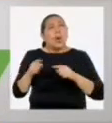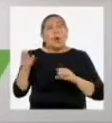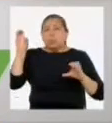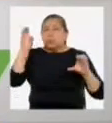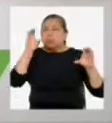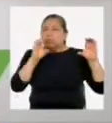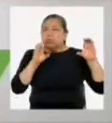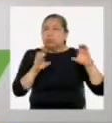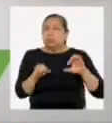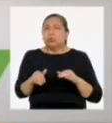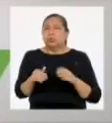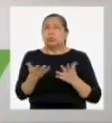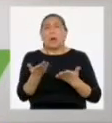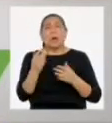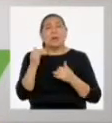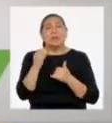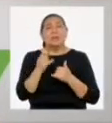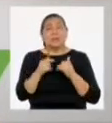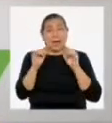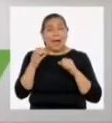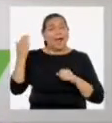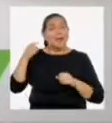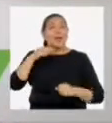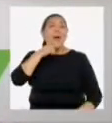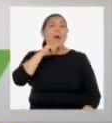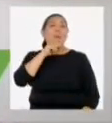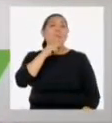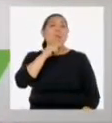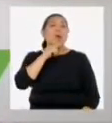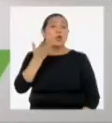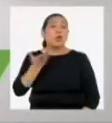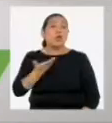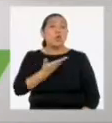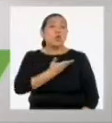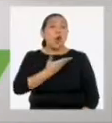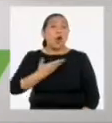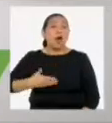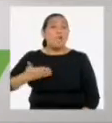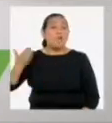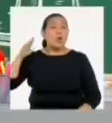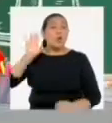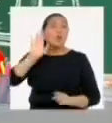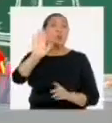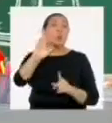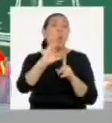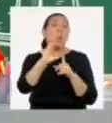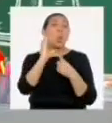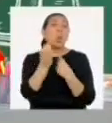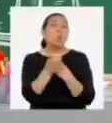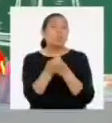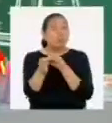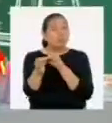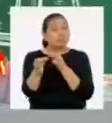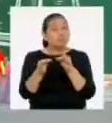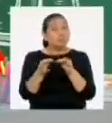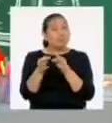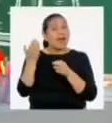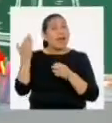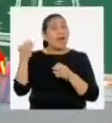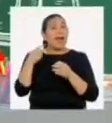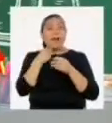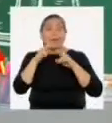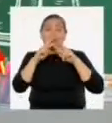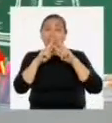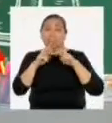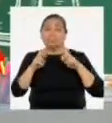los científicos a la conclusión de que aquellas mujeres fueron gobernantes de sus culturas? Por la interpretación que realizaron